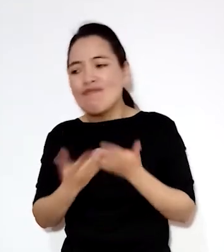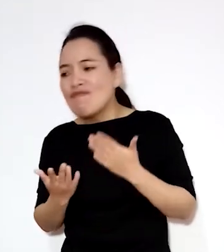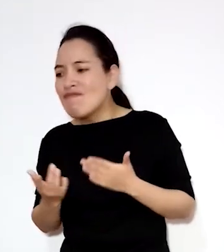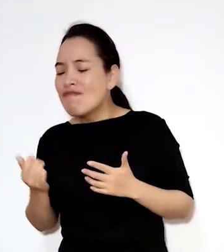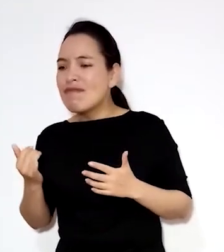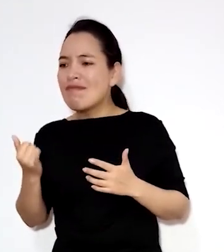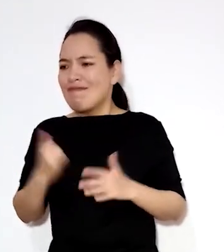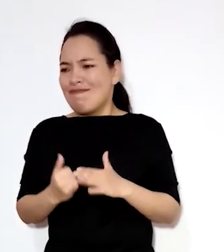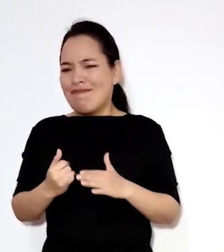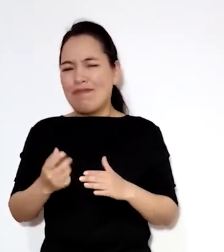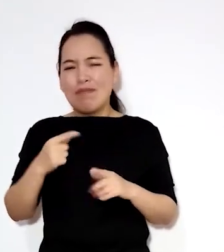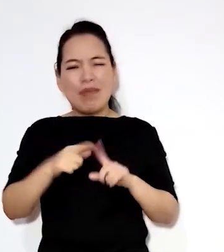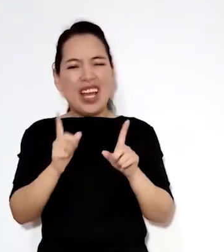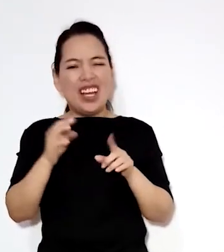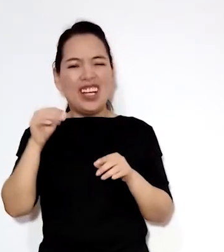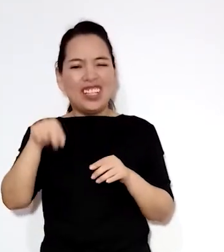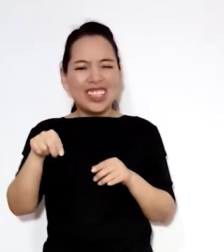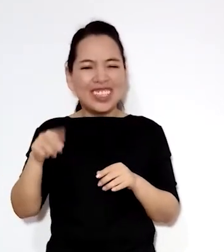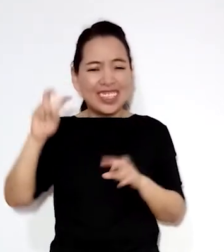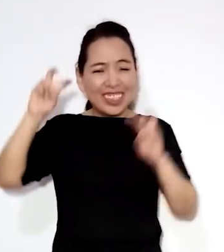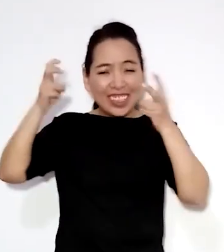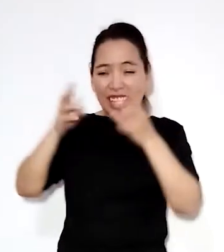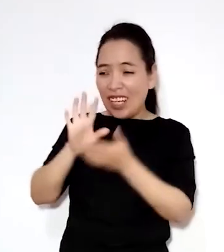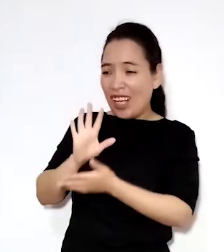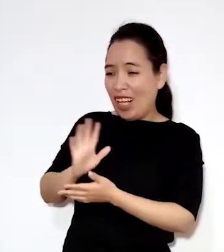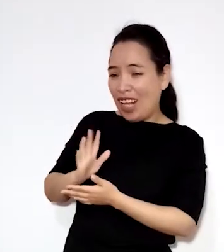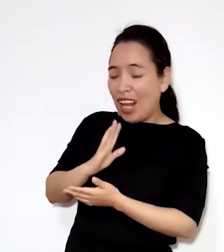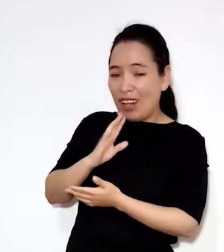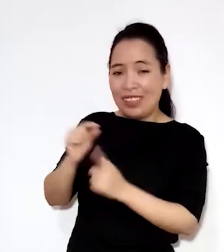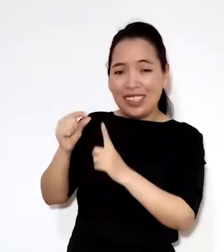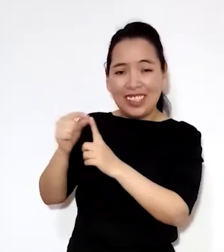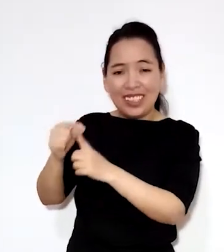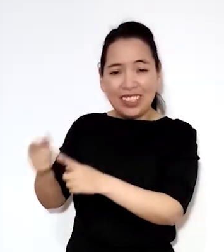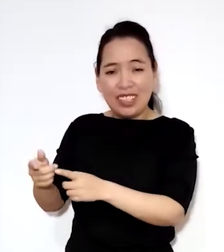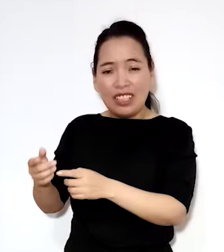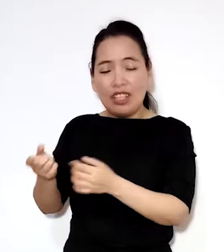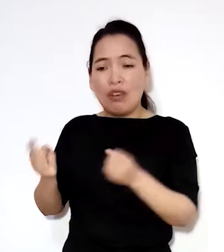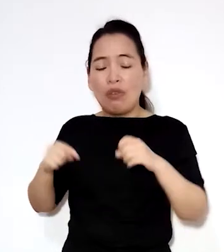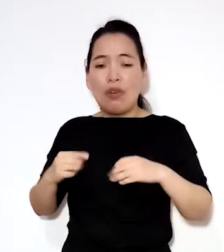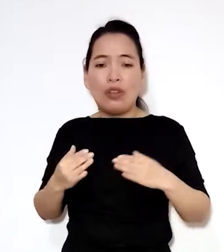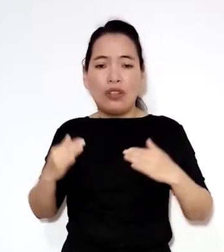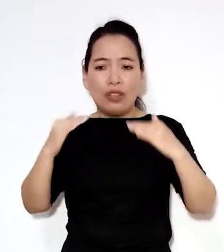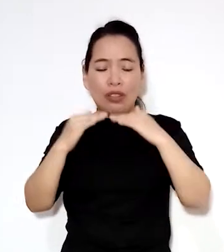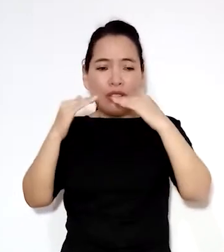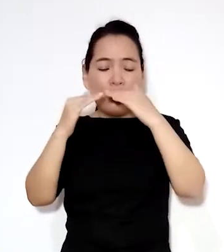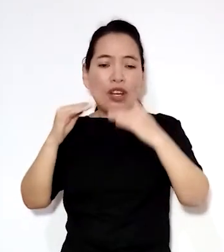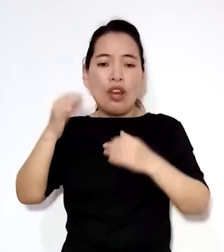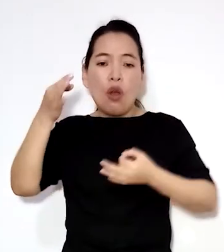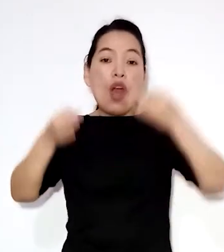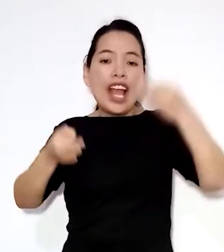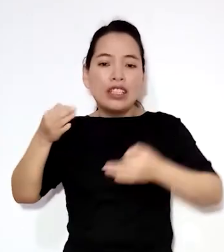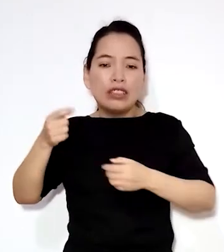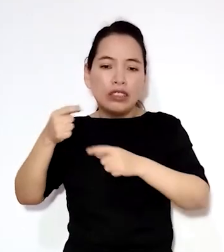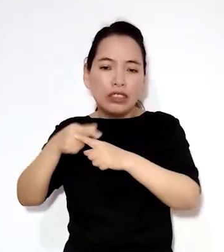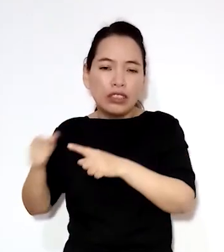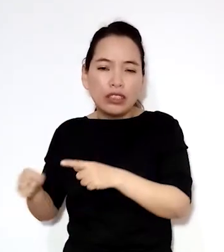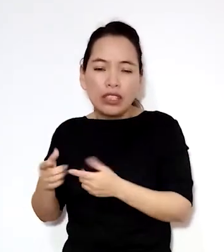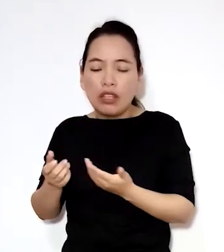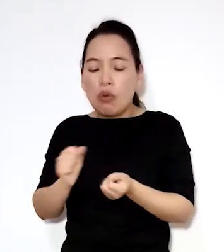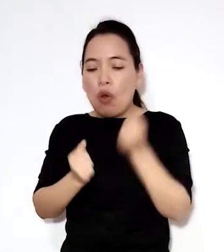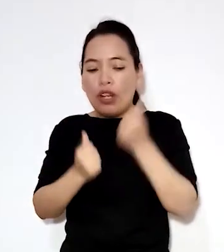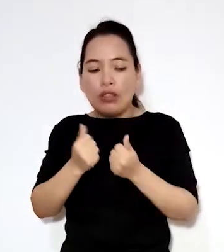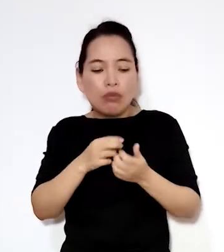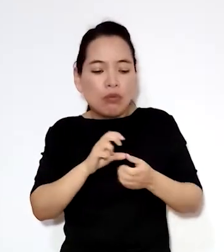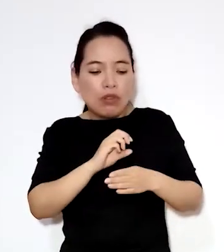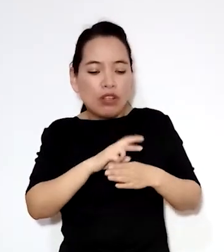hasta ahí, quizás hay cosas que no son realistas, que no son pragmáticas, y entrar en ese